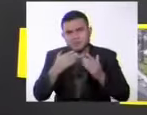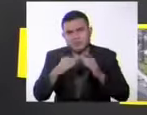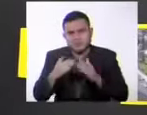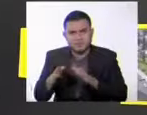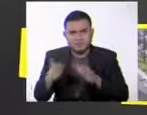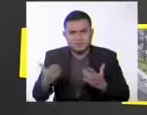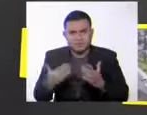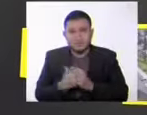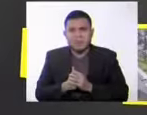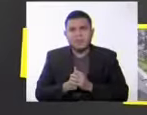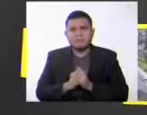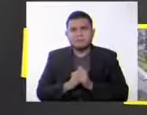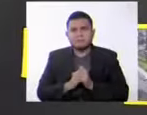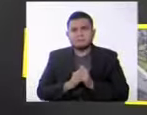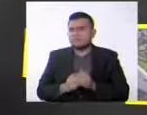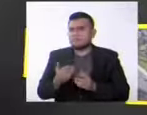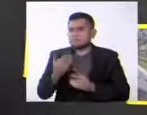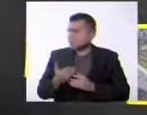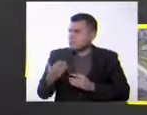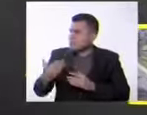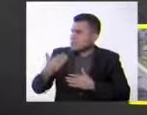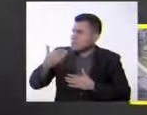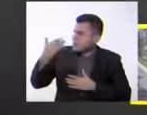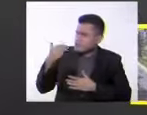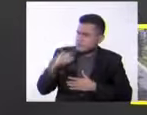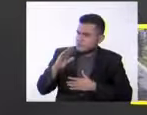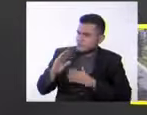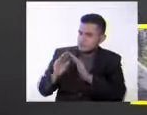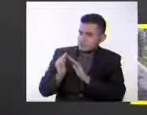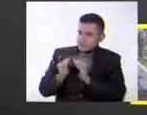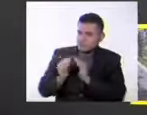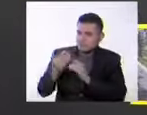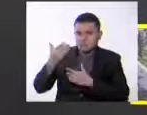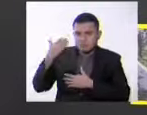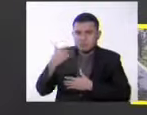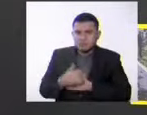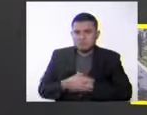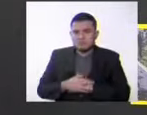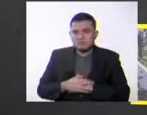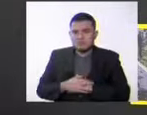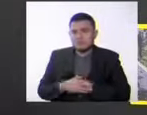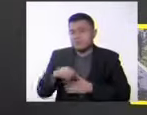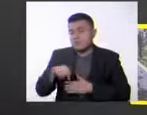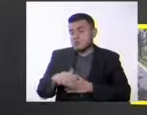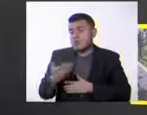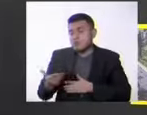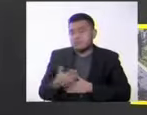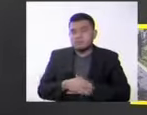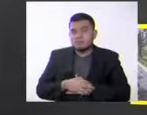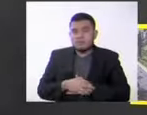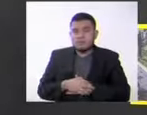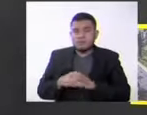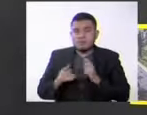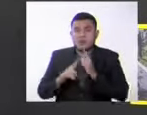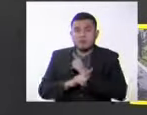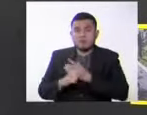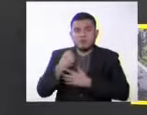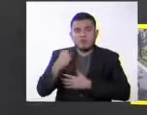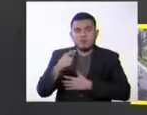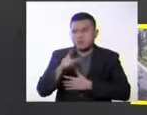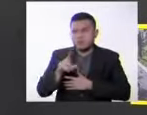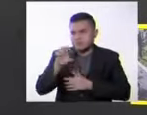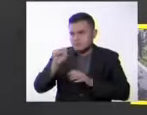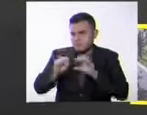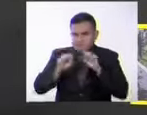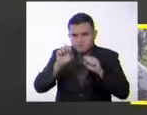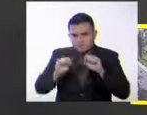en cómo las cosas eran, o en su comunidad, cómo era antes, cómo es hoy? Esos cambios son importantes que ustedes los vayan